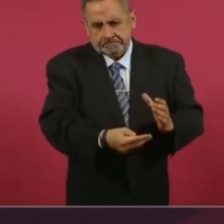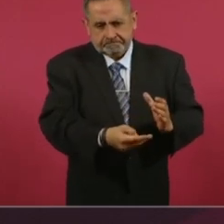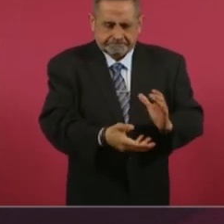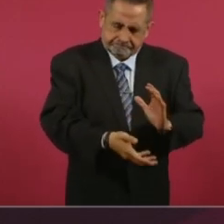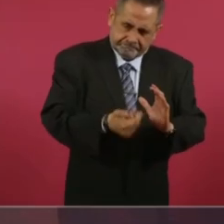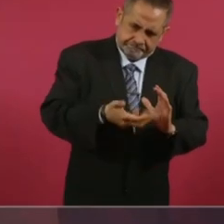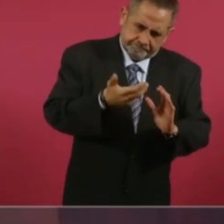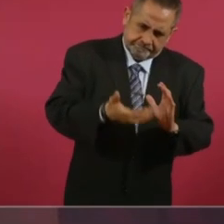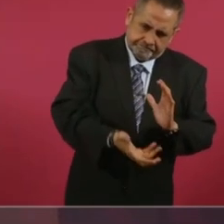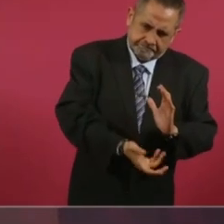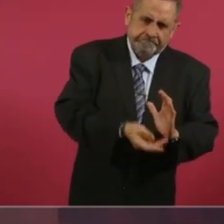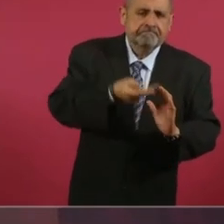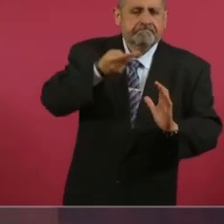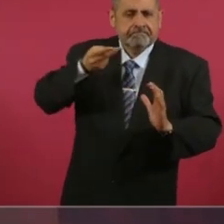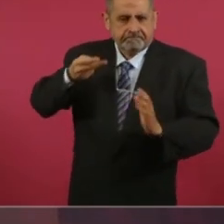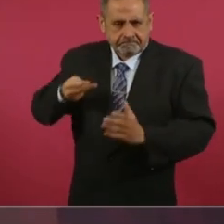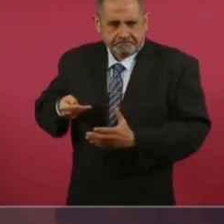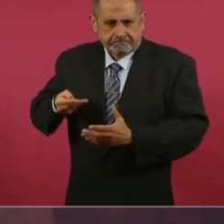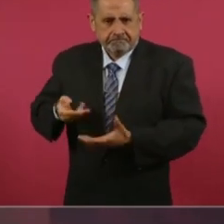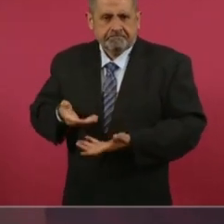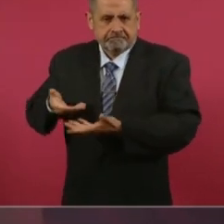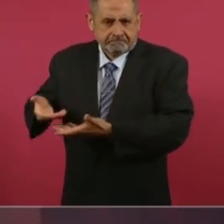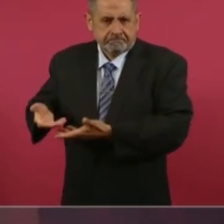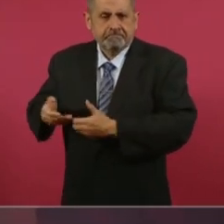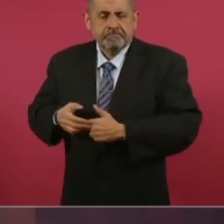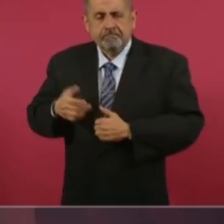minas, y quiero ir a ver